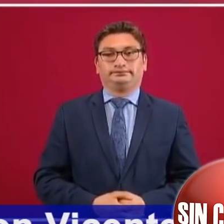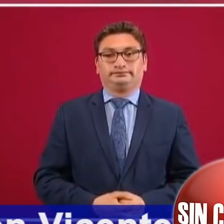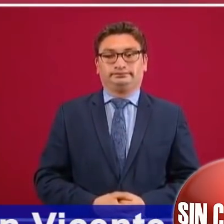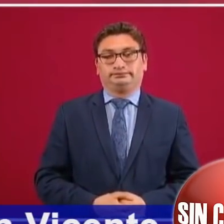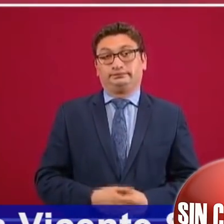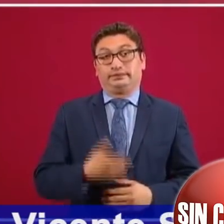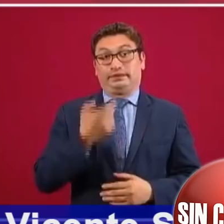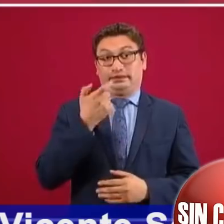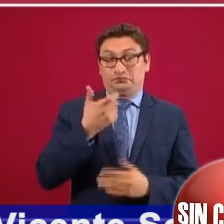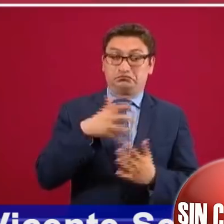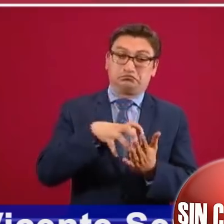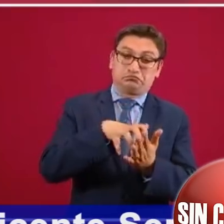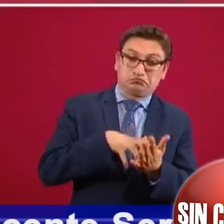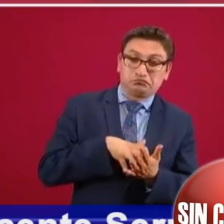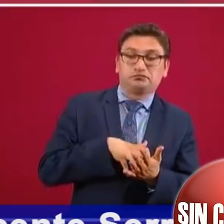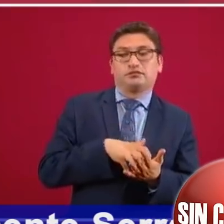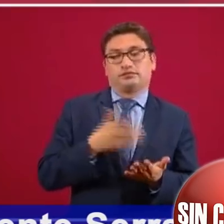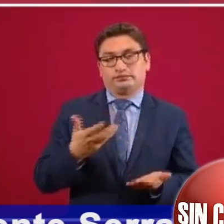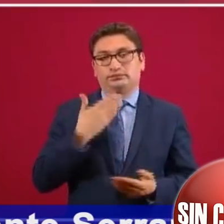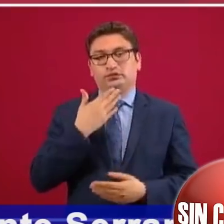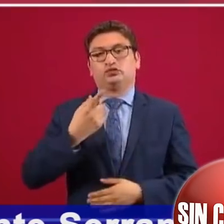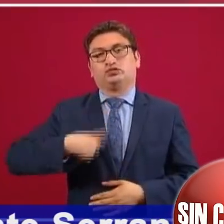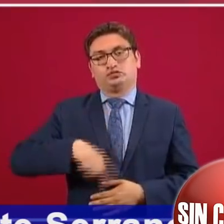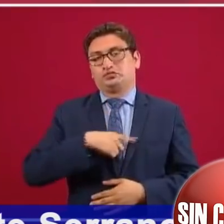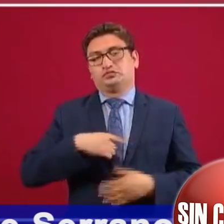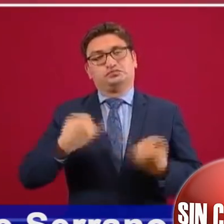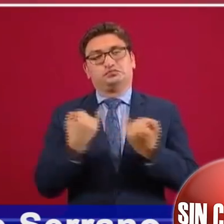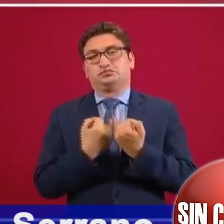liberan fondos. ¿Qué es lo que nosotros vamos a hacer?